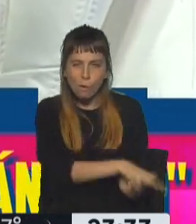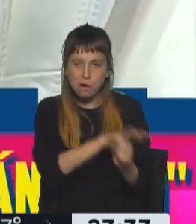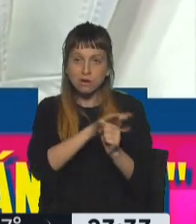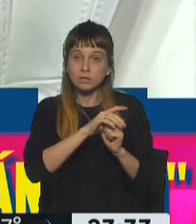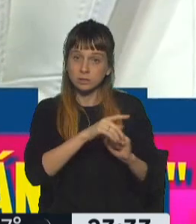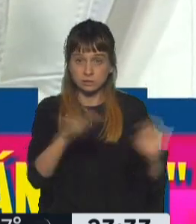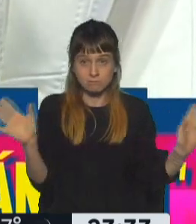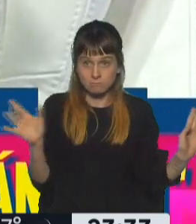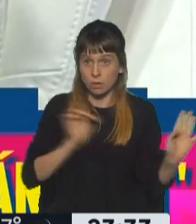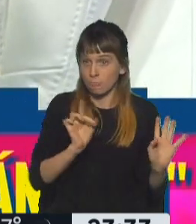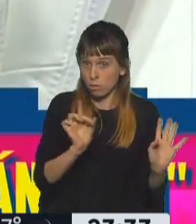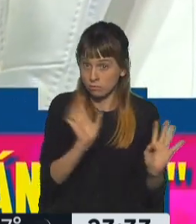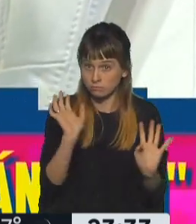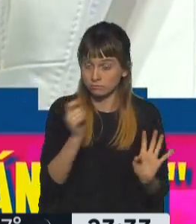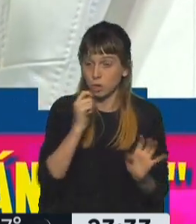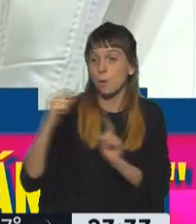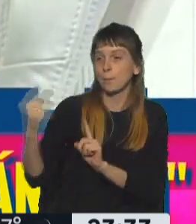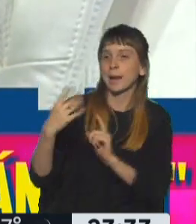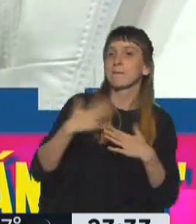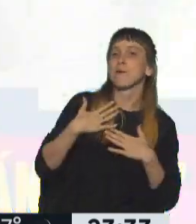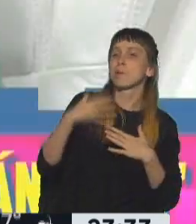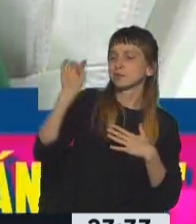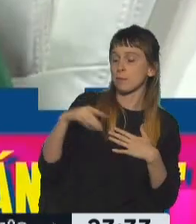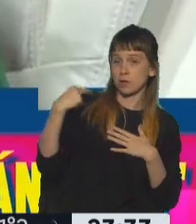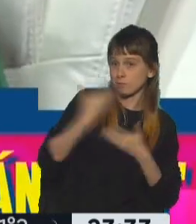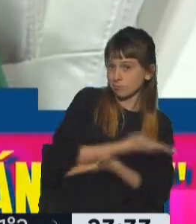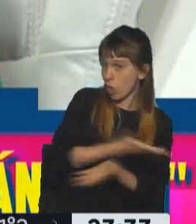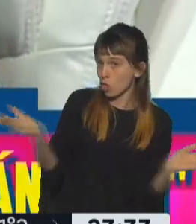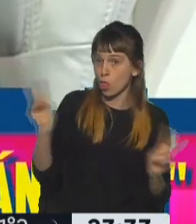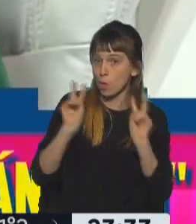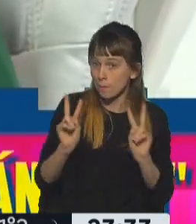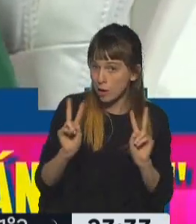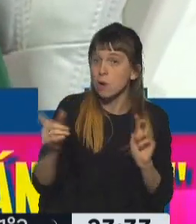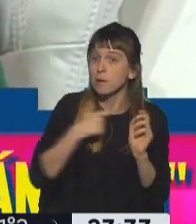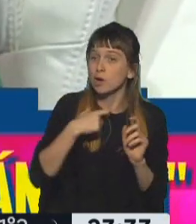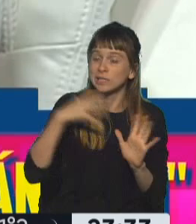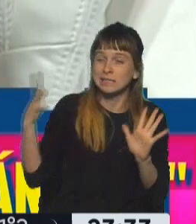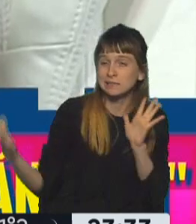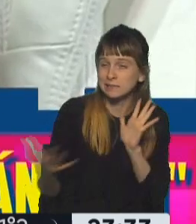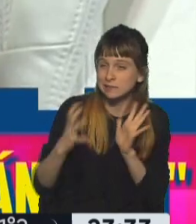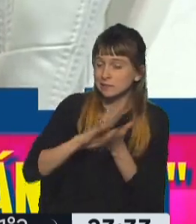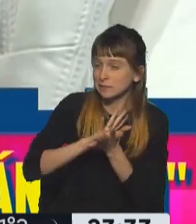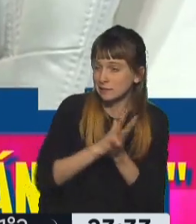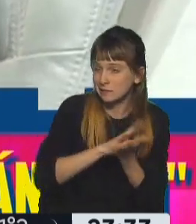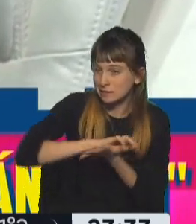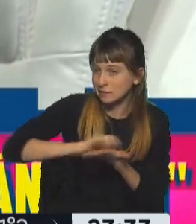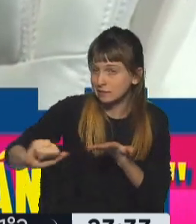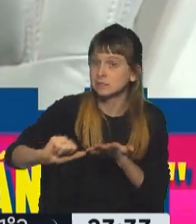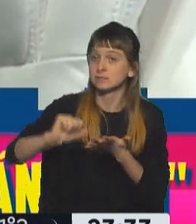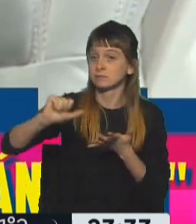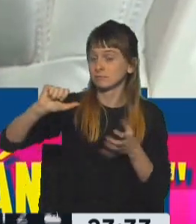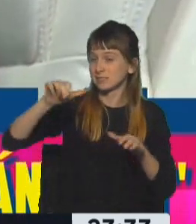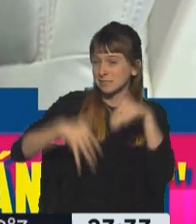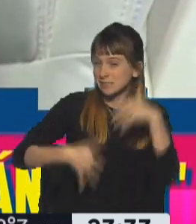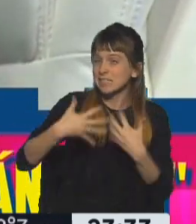el peronismo. Pero me parece que además vienen por el sistema democrático. En definitiva, una corte que se ha constituido en una camarilla de